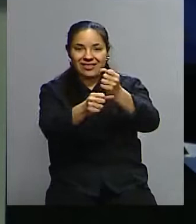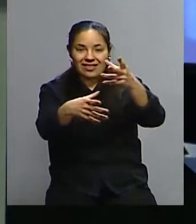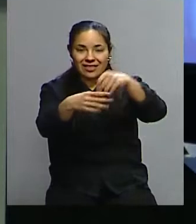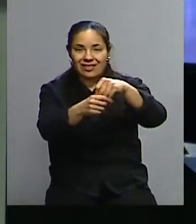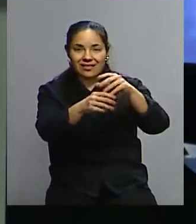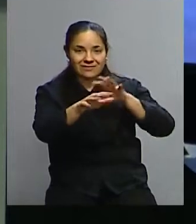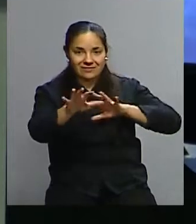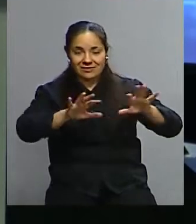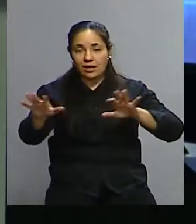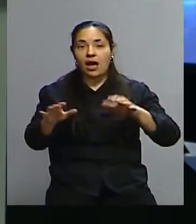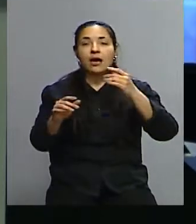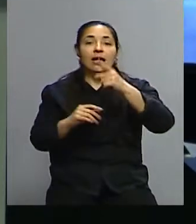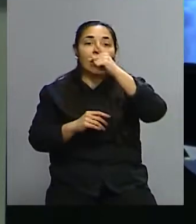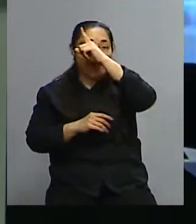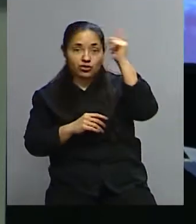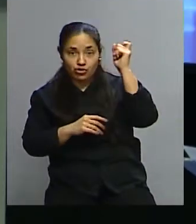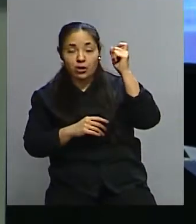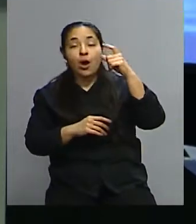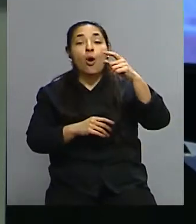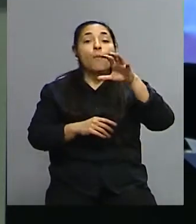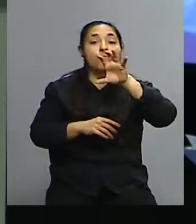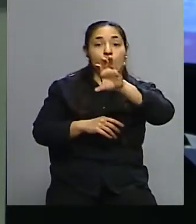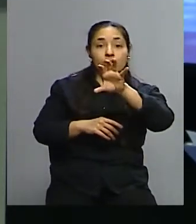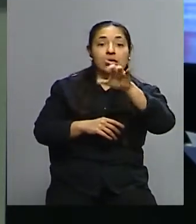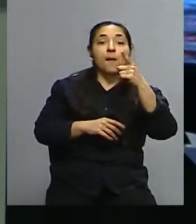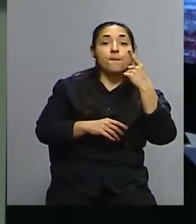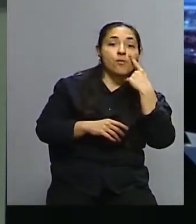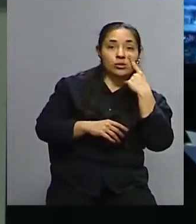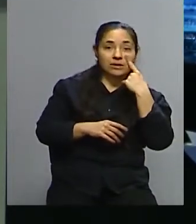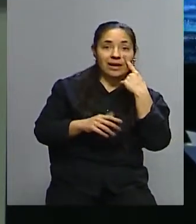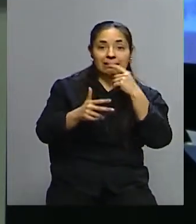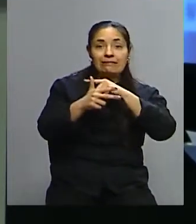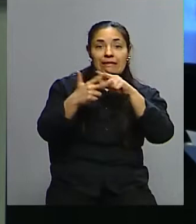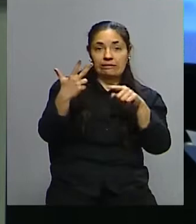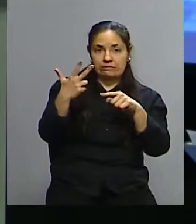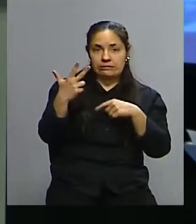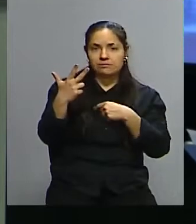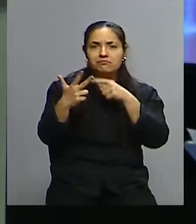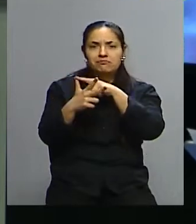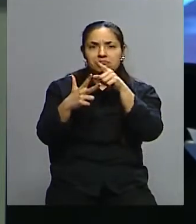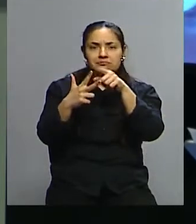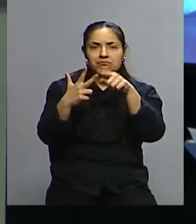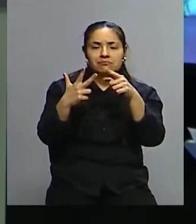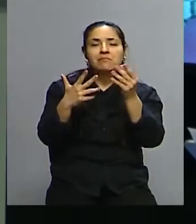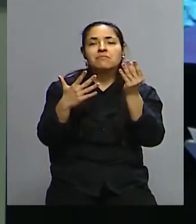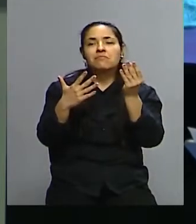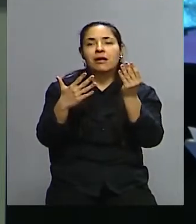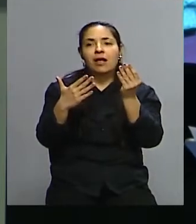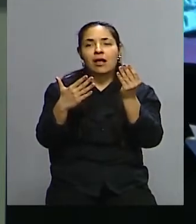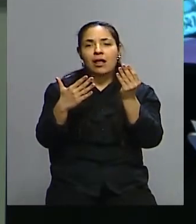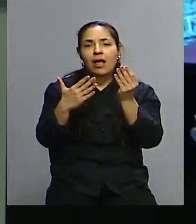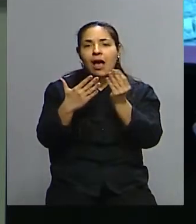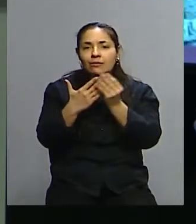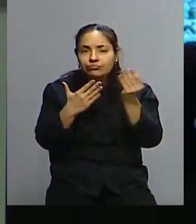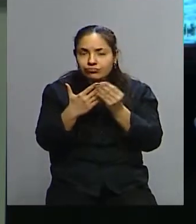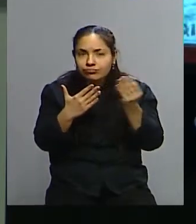tres estamentos: la nación, la provincia y los municipios. Son tres estamentos que gastan, o sea, erogan, tienen erogaciones públicas y